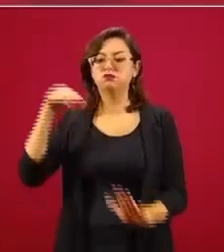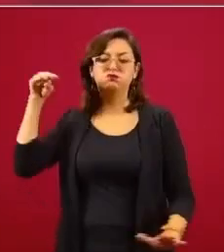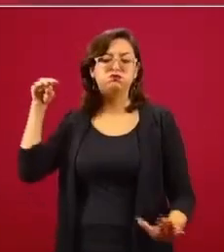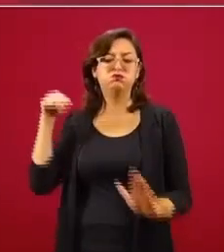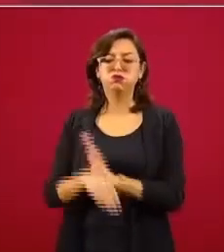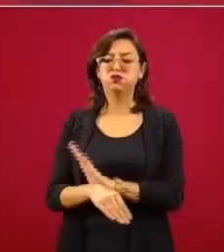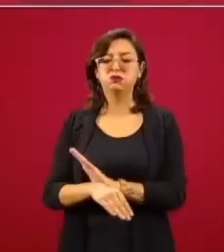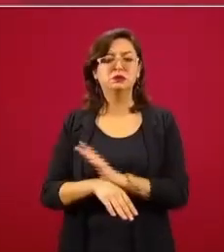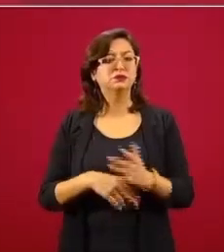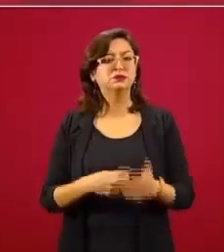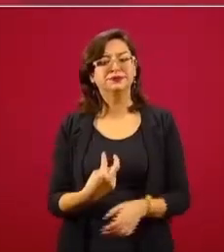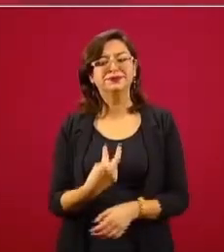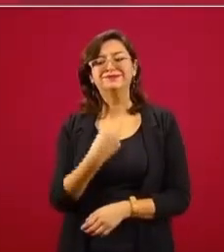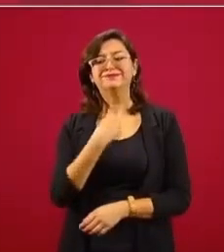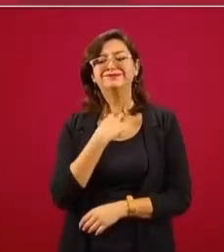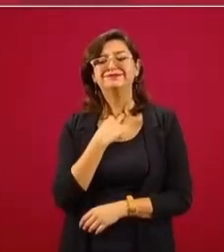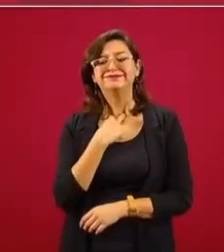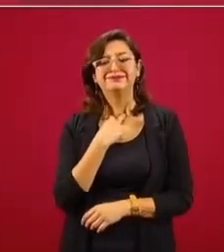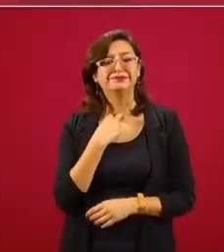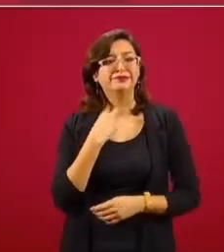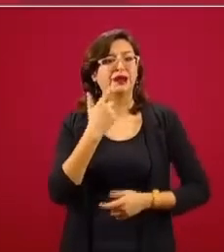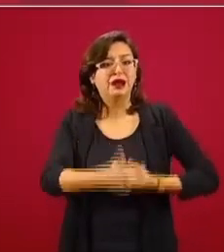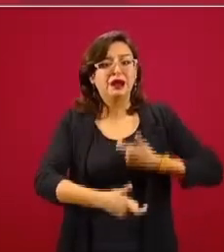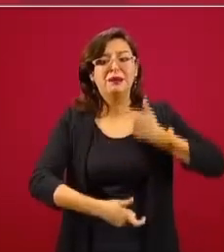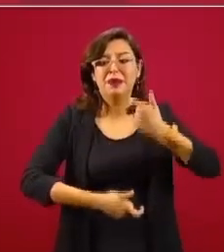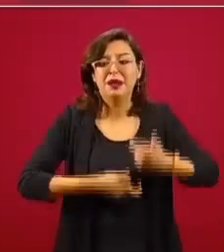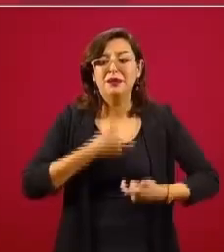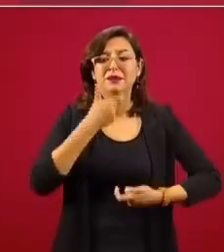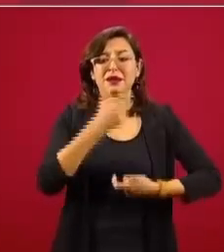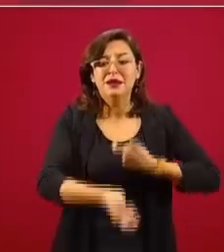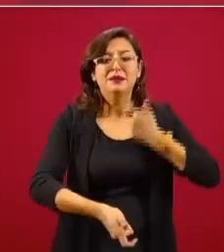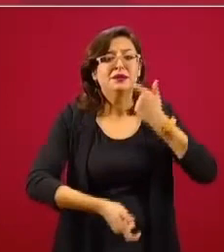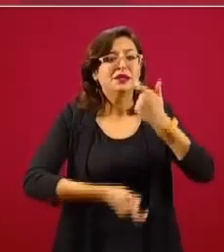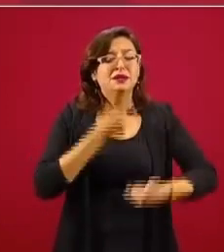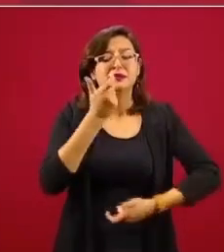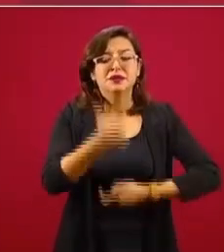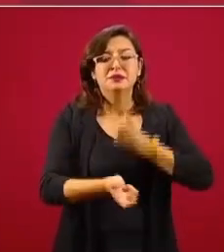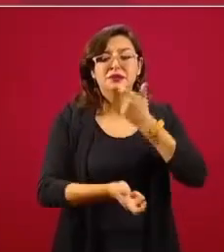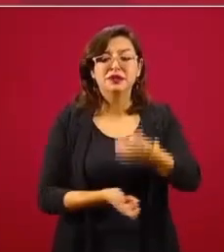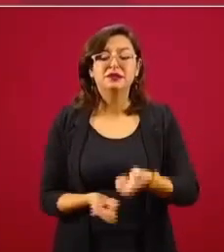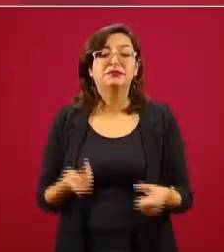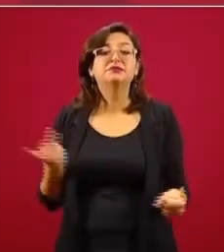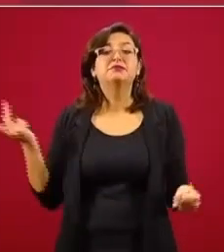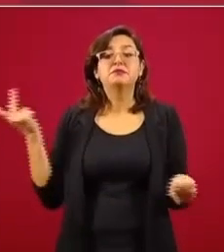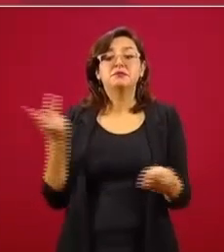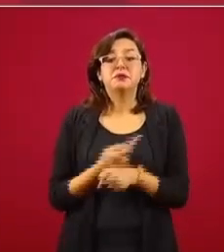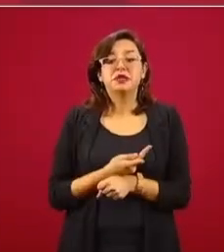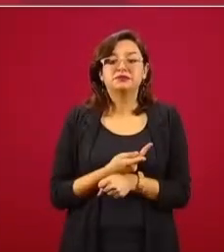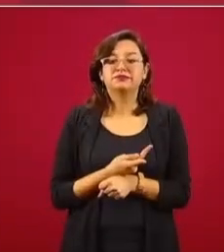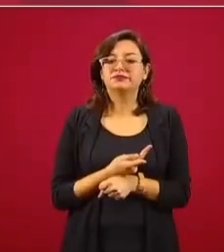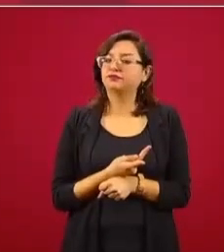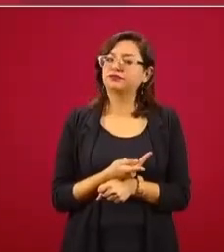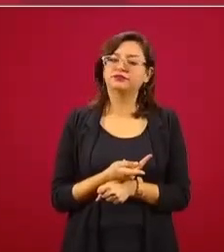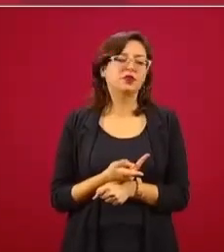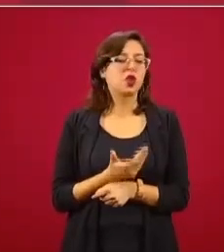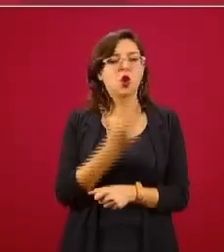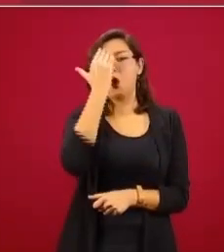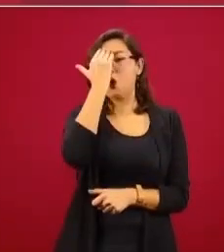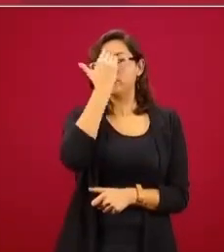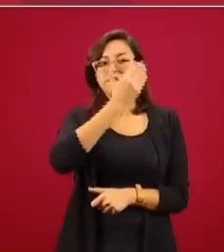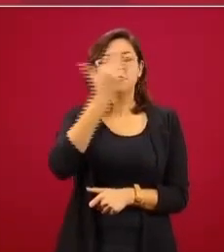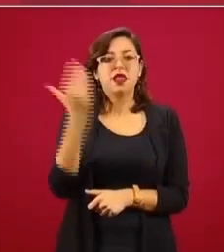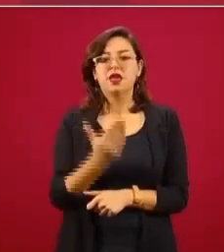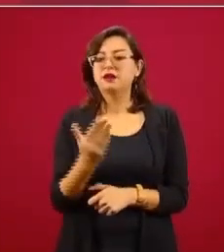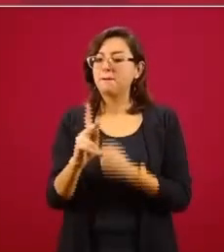a que llevo ese comportamiento a una tremenda crisis